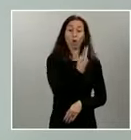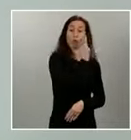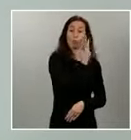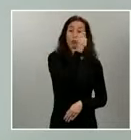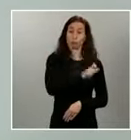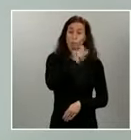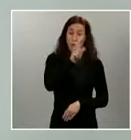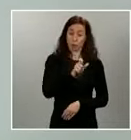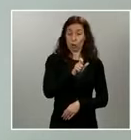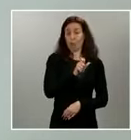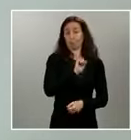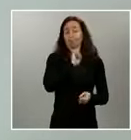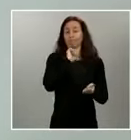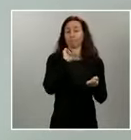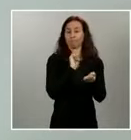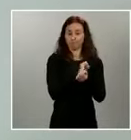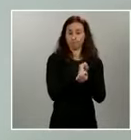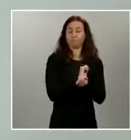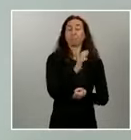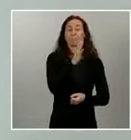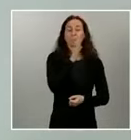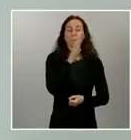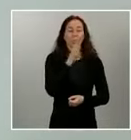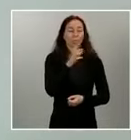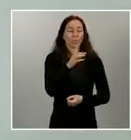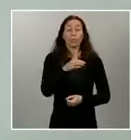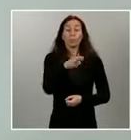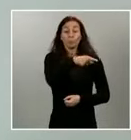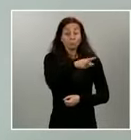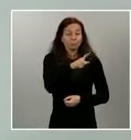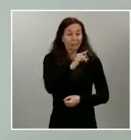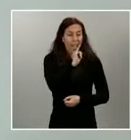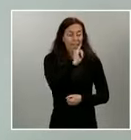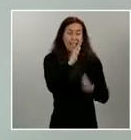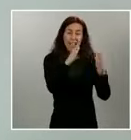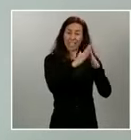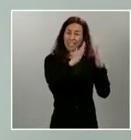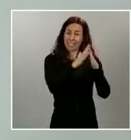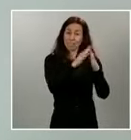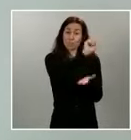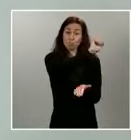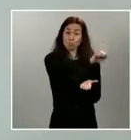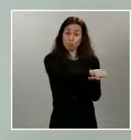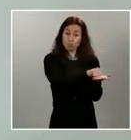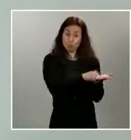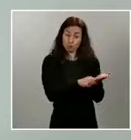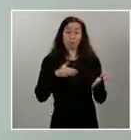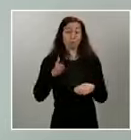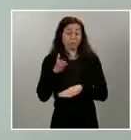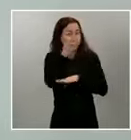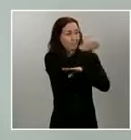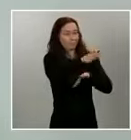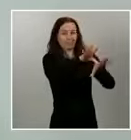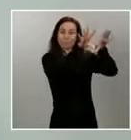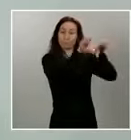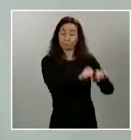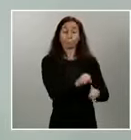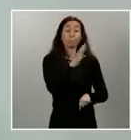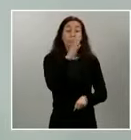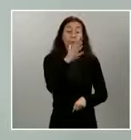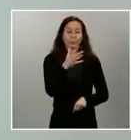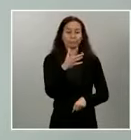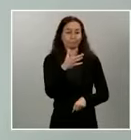Huesca, porque estaban ocupando las viviendas que se encontraban vacías, porque sus propietarios, ante la imposibilidad de desplazarse en